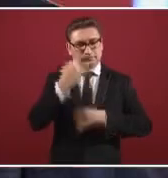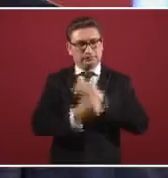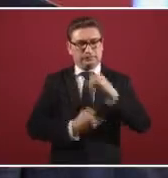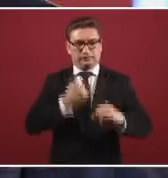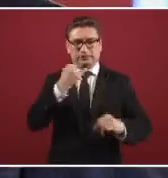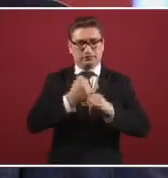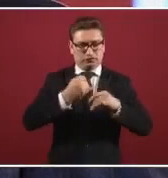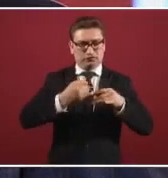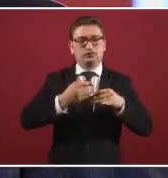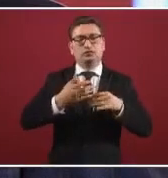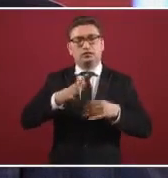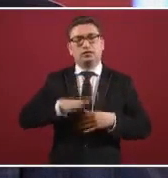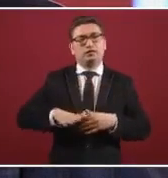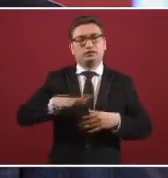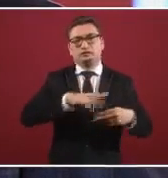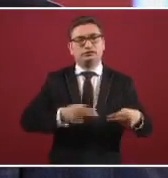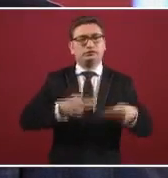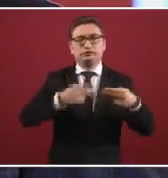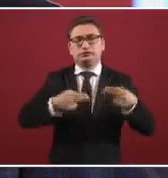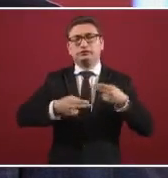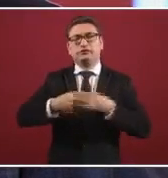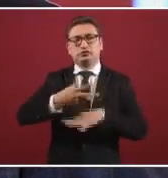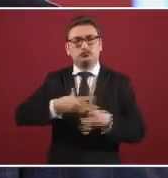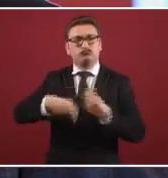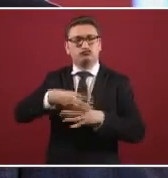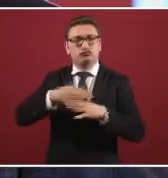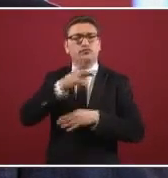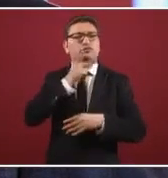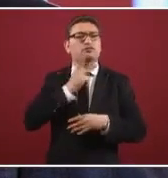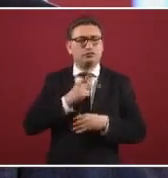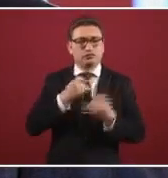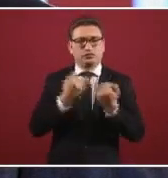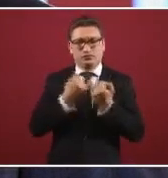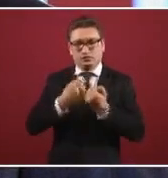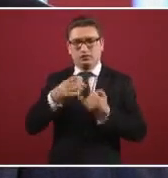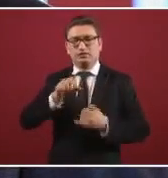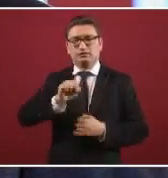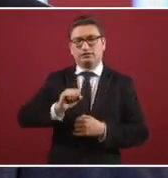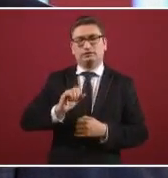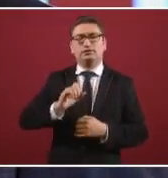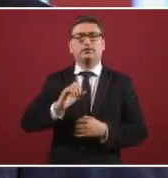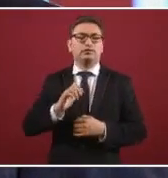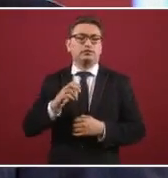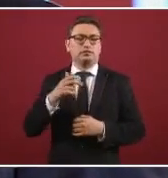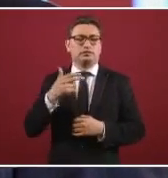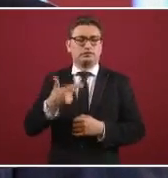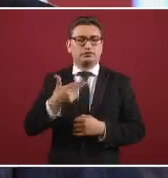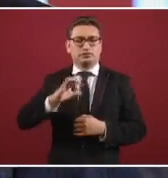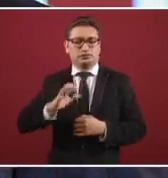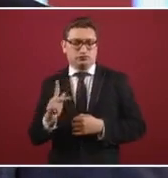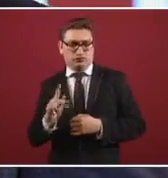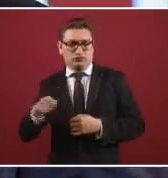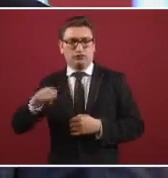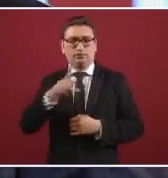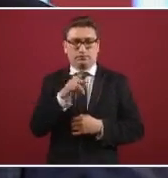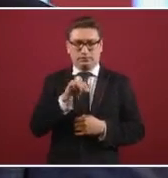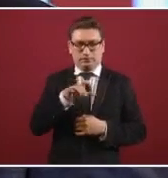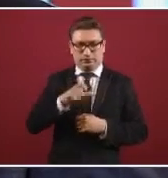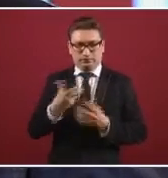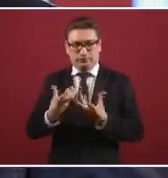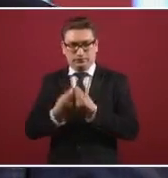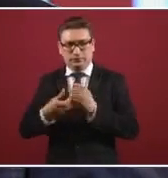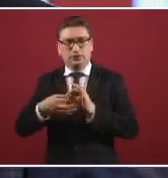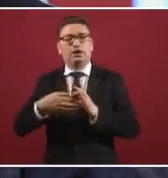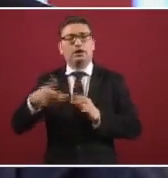del petróleo, pero a través de la Secretaría de Hacienda y de propio Pemex, sobre todo de Hacienda, tenemos un esquema que ordenó el